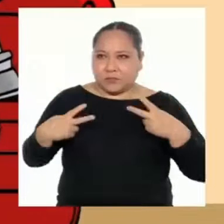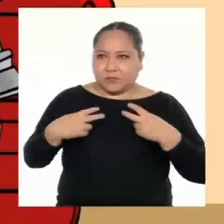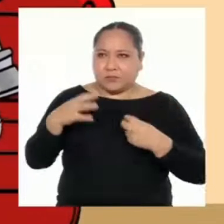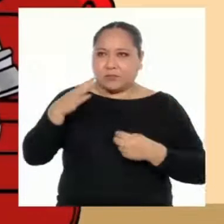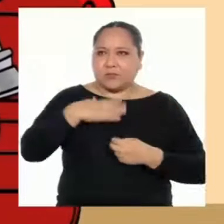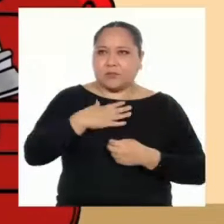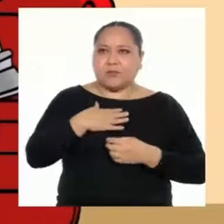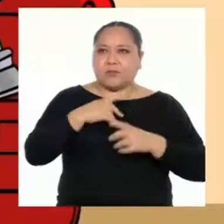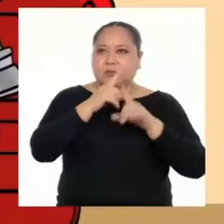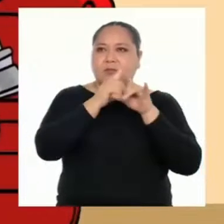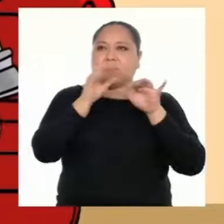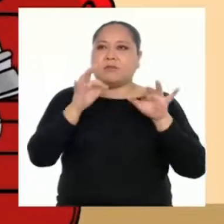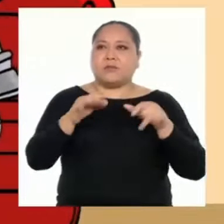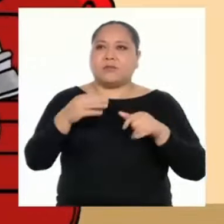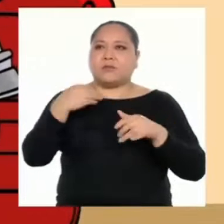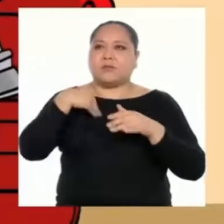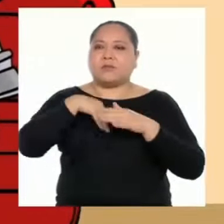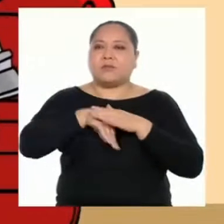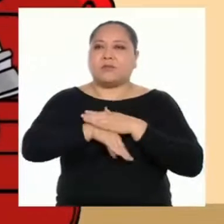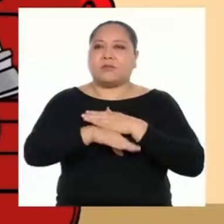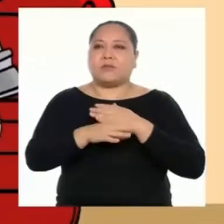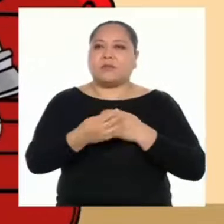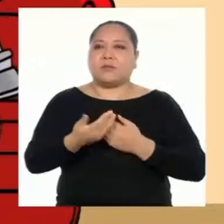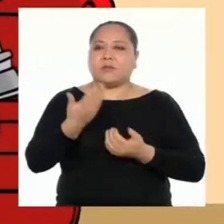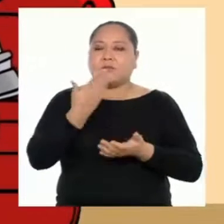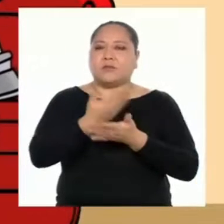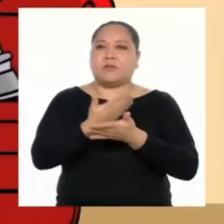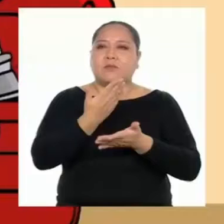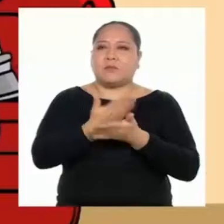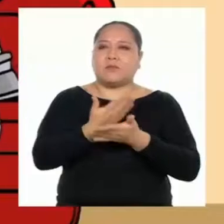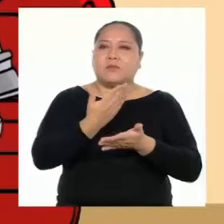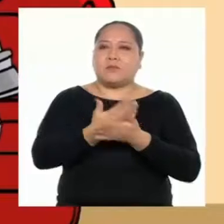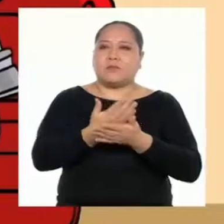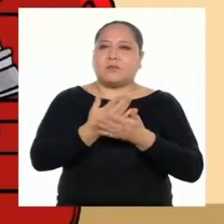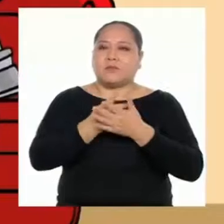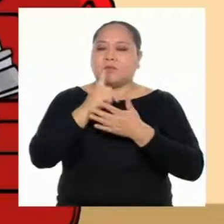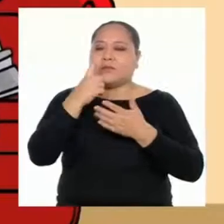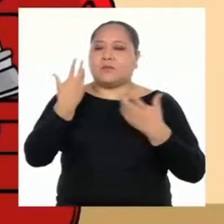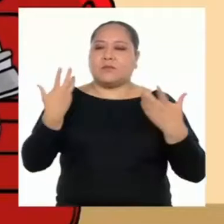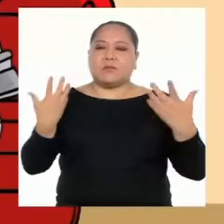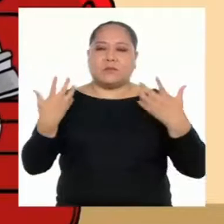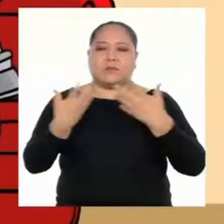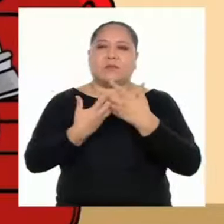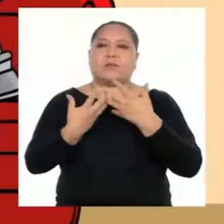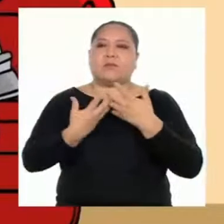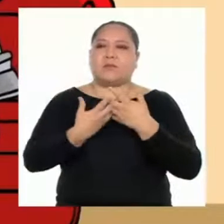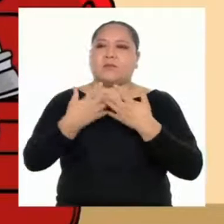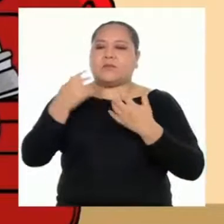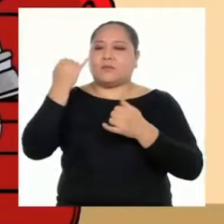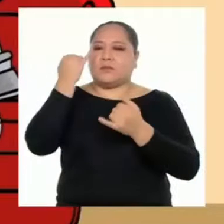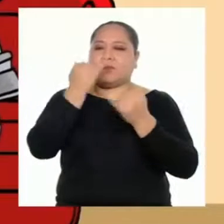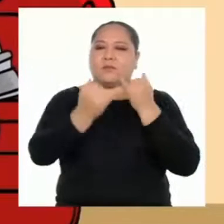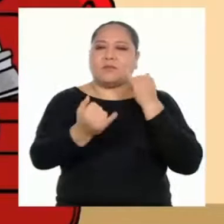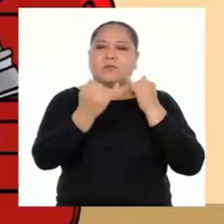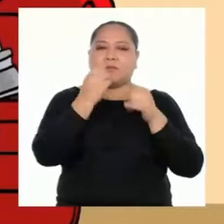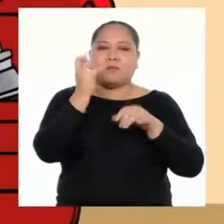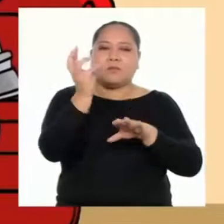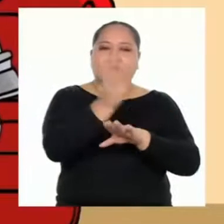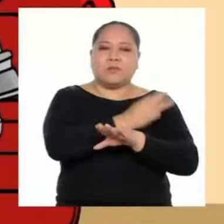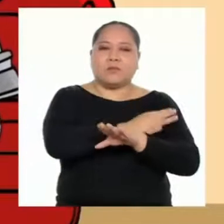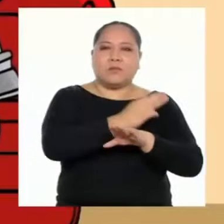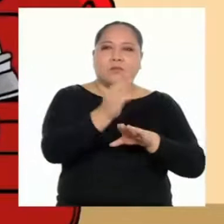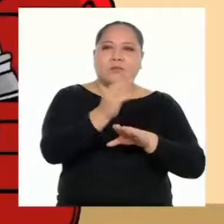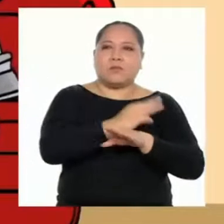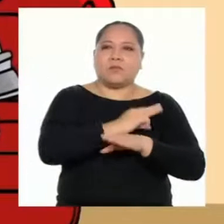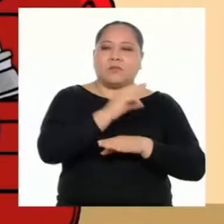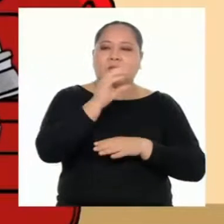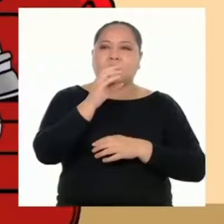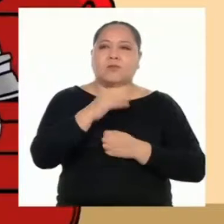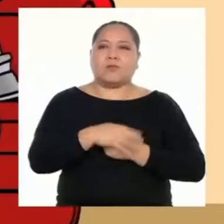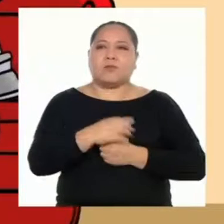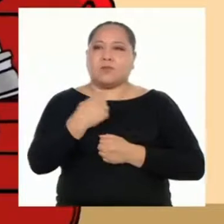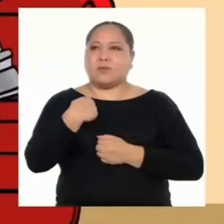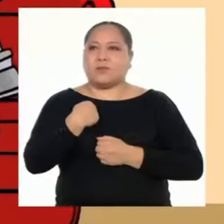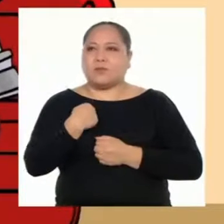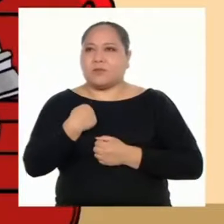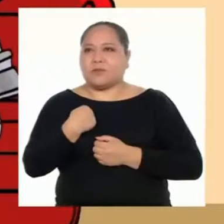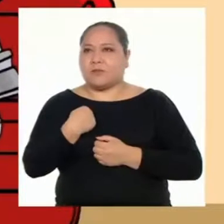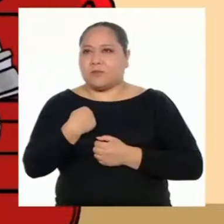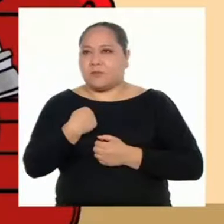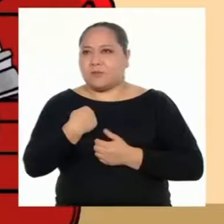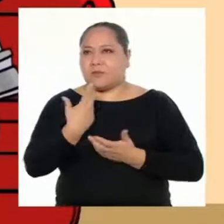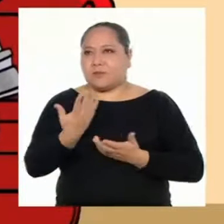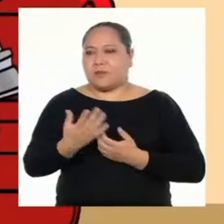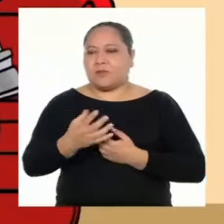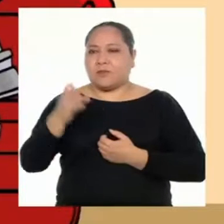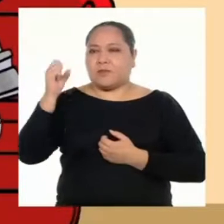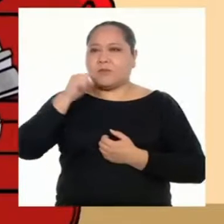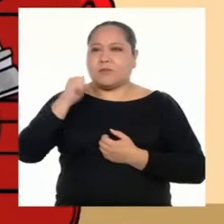mi sistema de cómputo interno para verificar la incompatibilidad entre la última versión del reproductor de audio y yo,